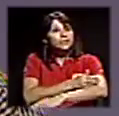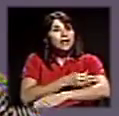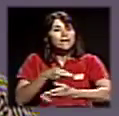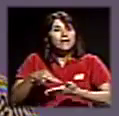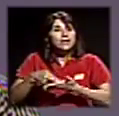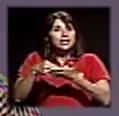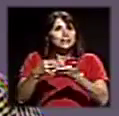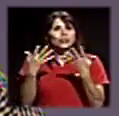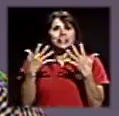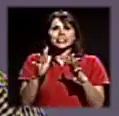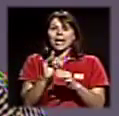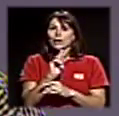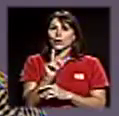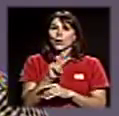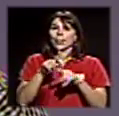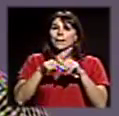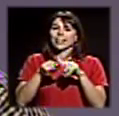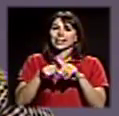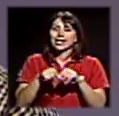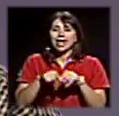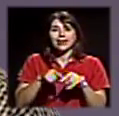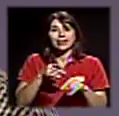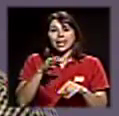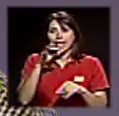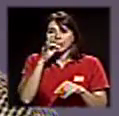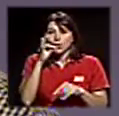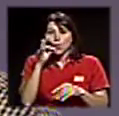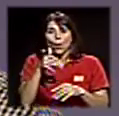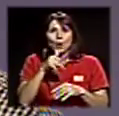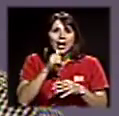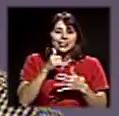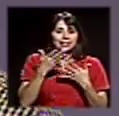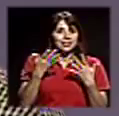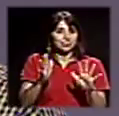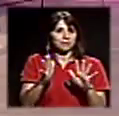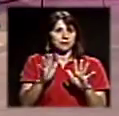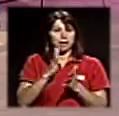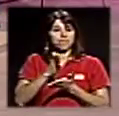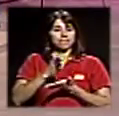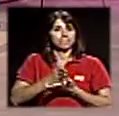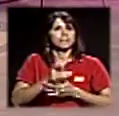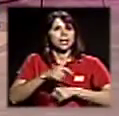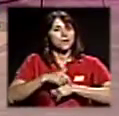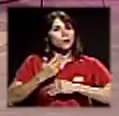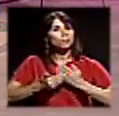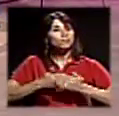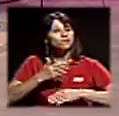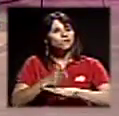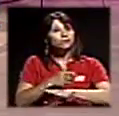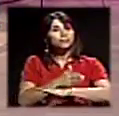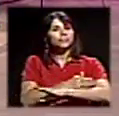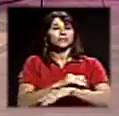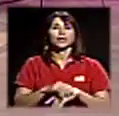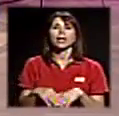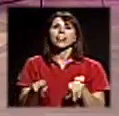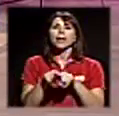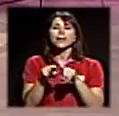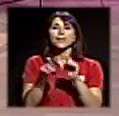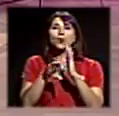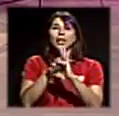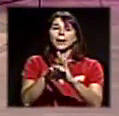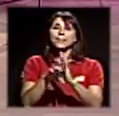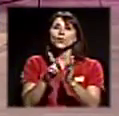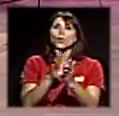farmacodependencia, ¿verdad? De la adicción a las drogas. Tuvimos otros proyectos en los últimos años, por ejemplo, han